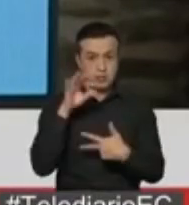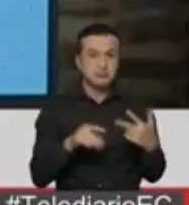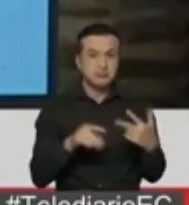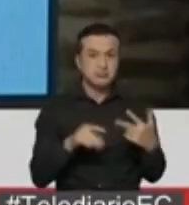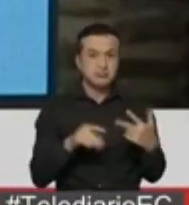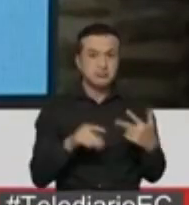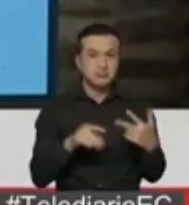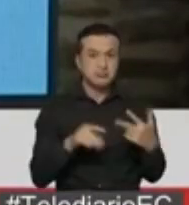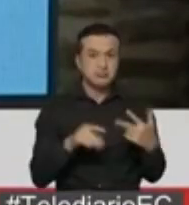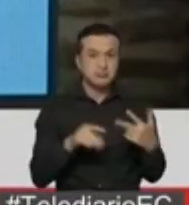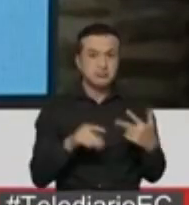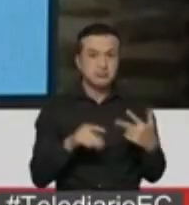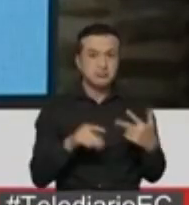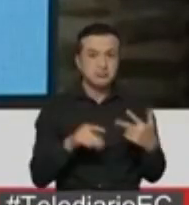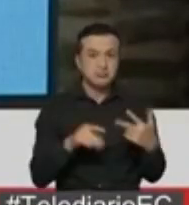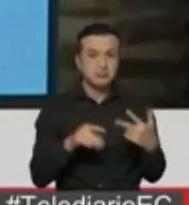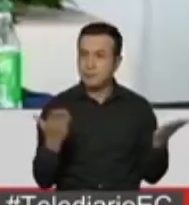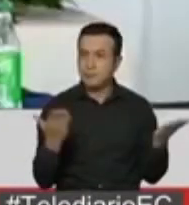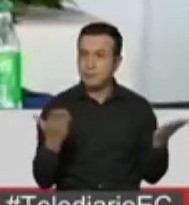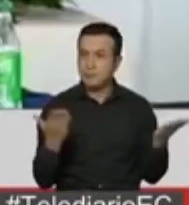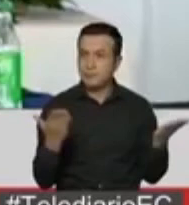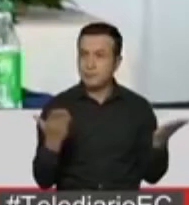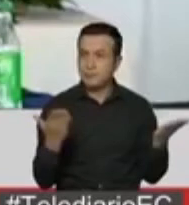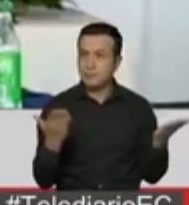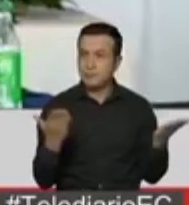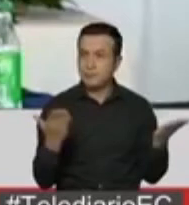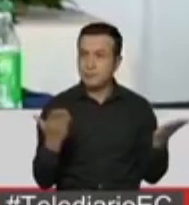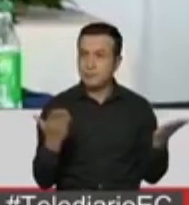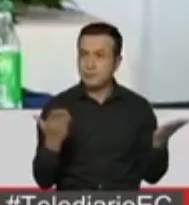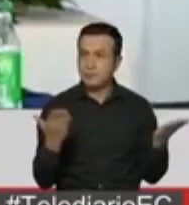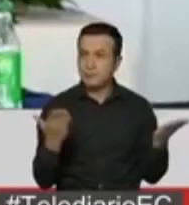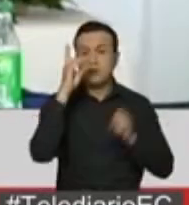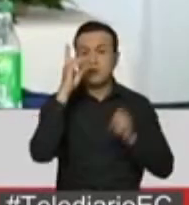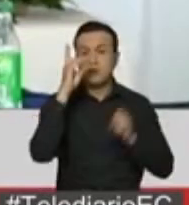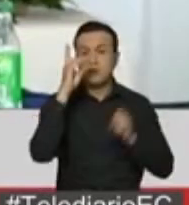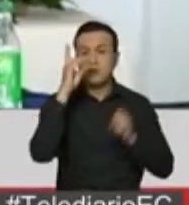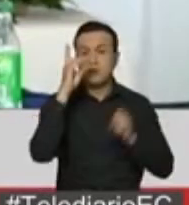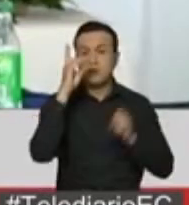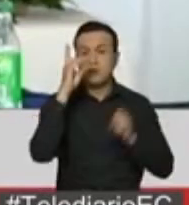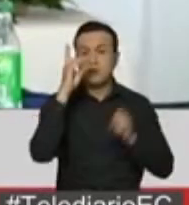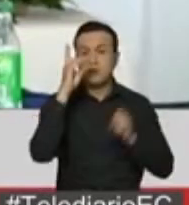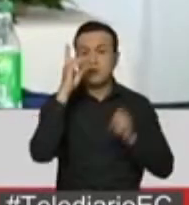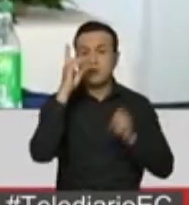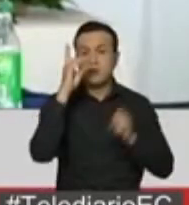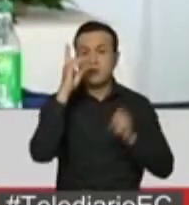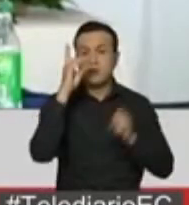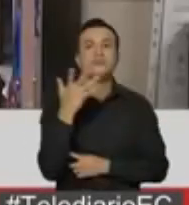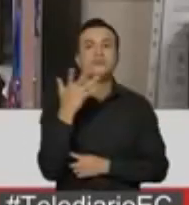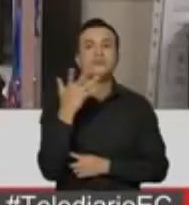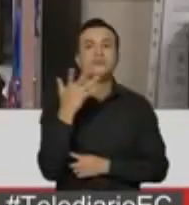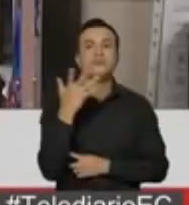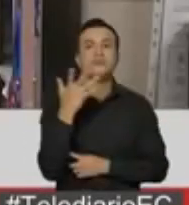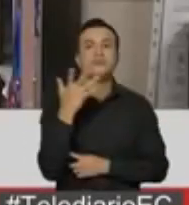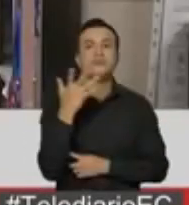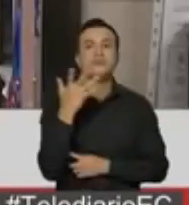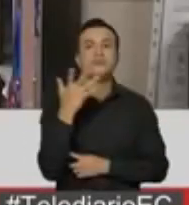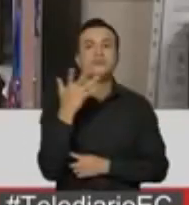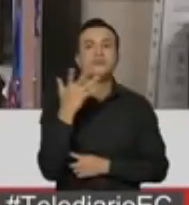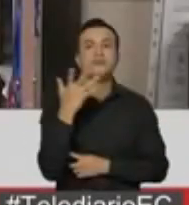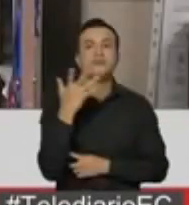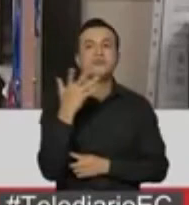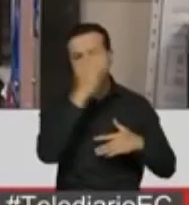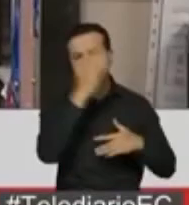ese acto. También se refirió a los avances en las decisiones del COE Nacional frente a la lucha con la pandemia. Ha